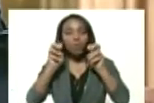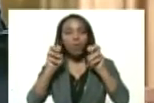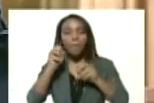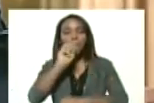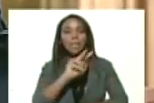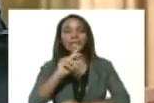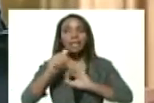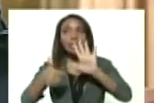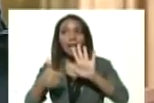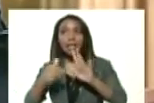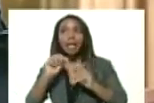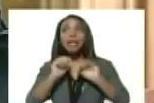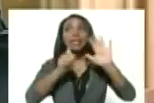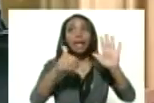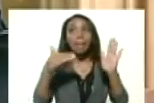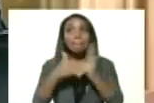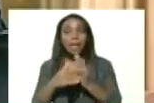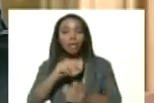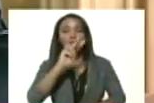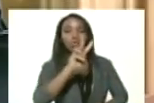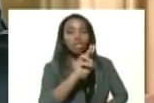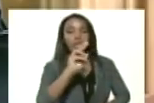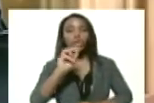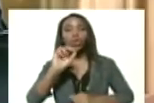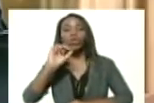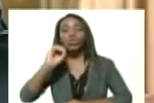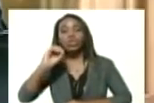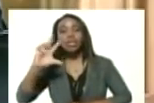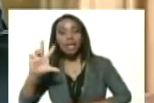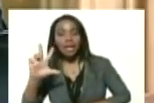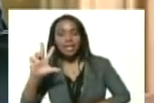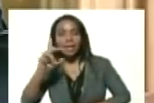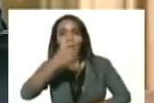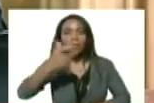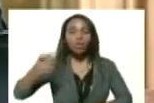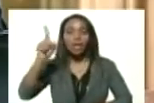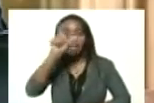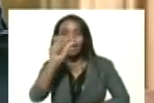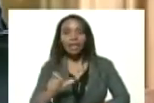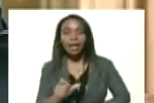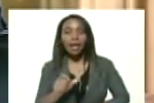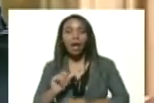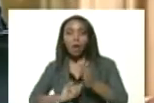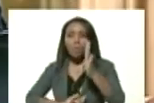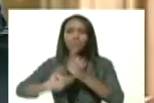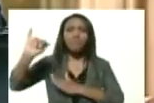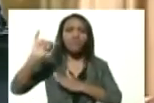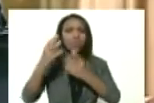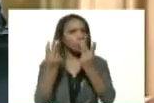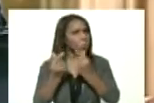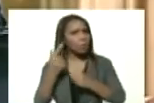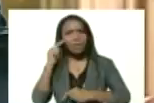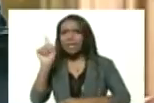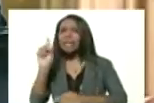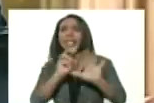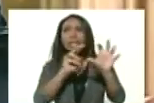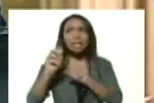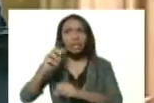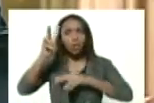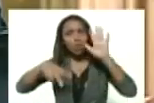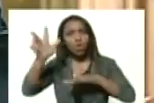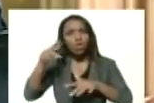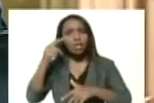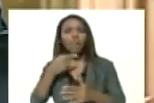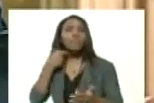de marzo seis mil 203 casos en italia y las cifras pavorosas de 712